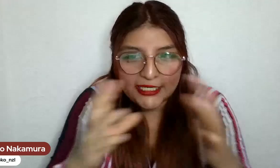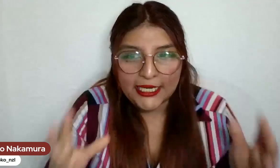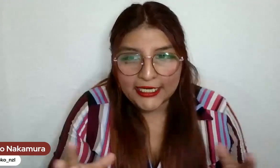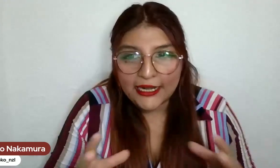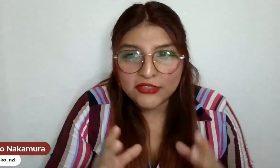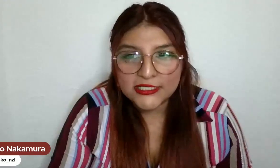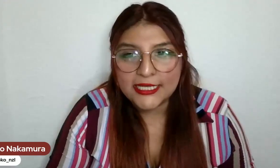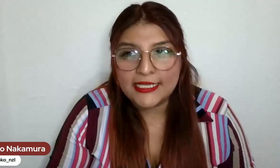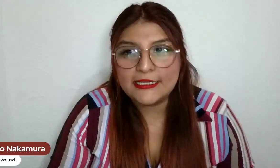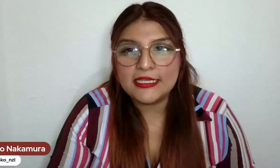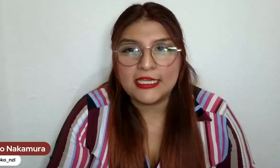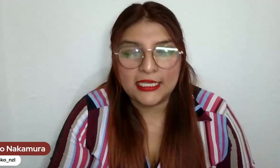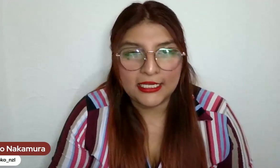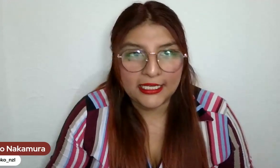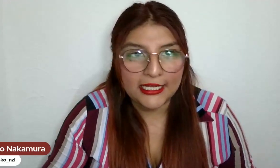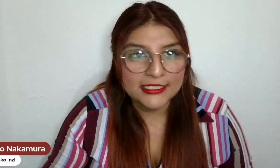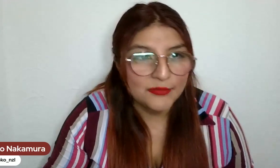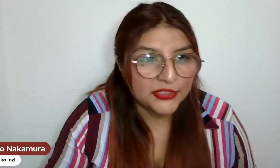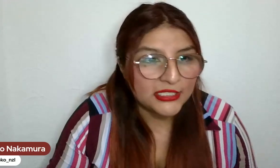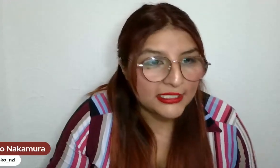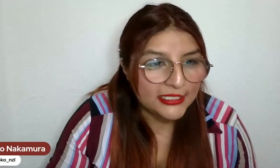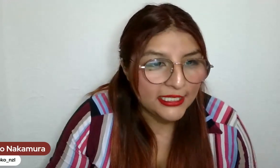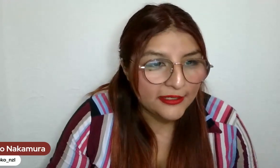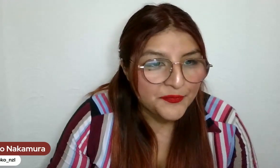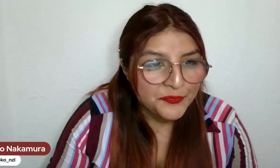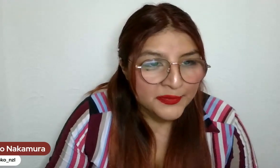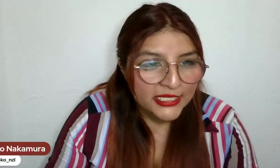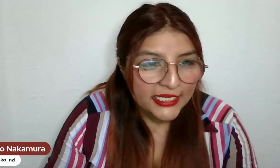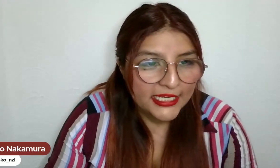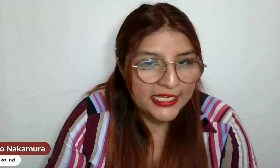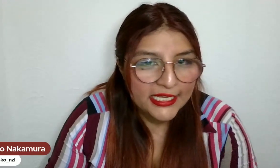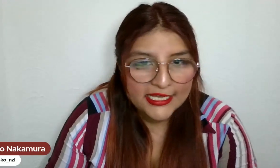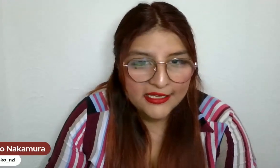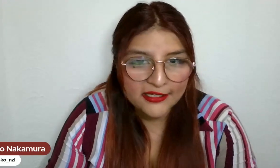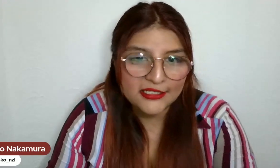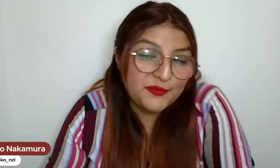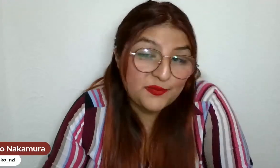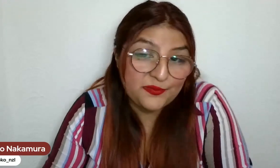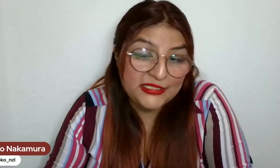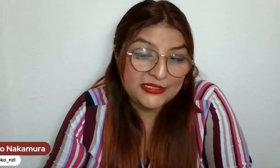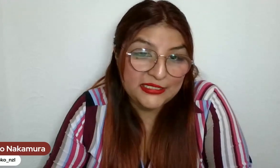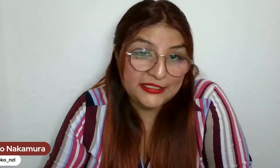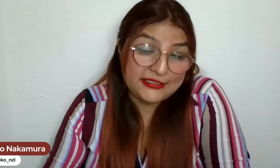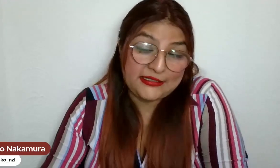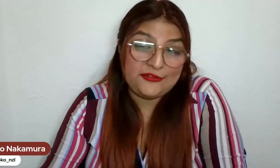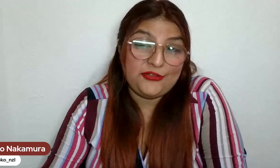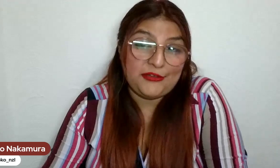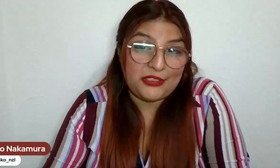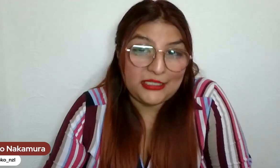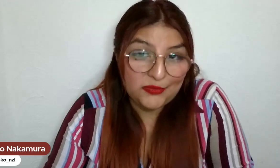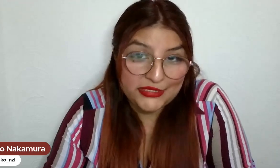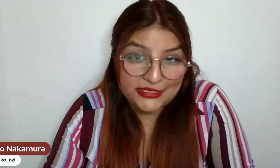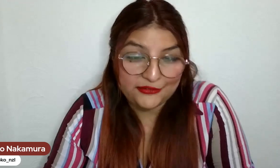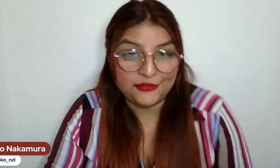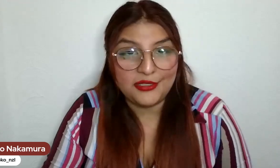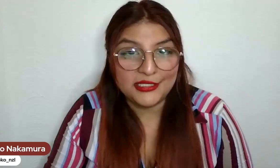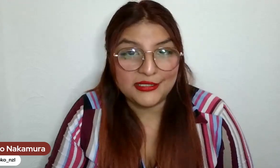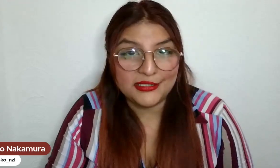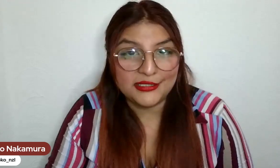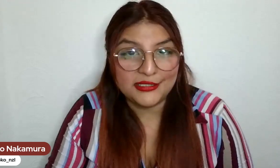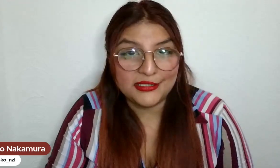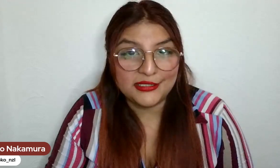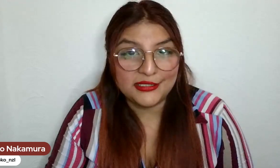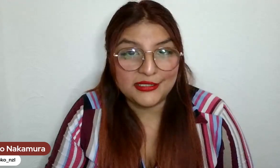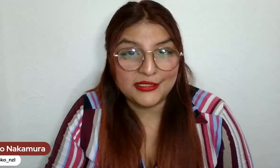espectro que claro que está ahí que que que es importante atender y y pues que sin duda afecta pues a